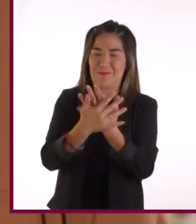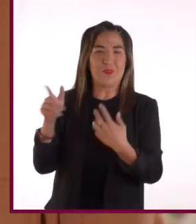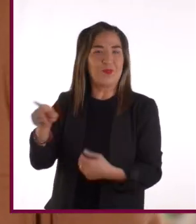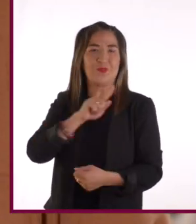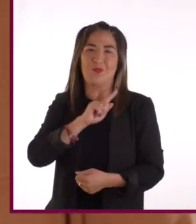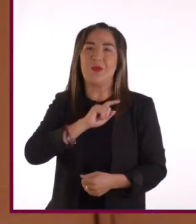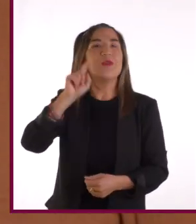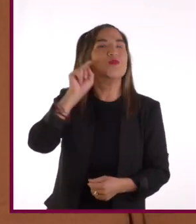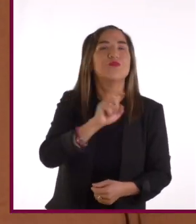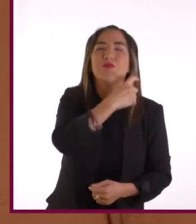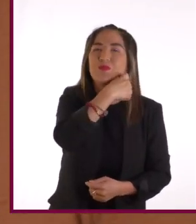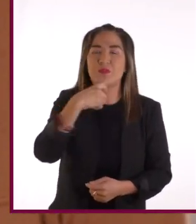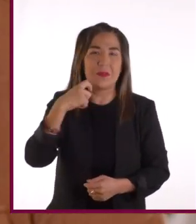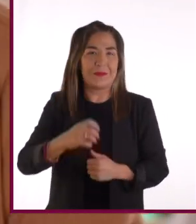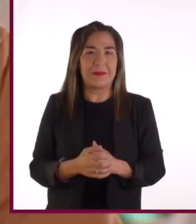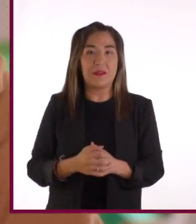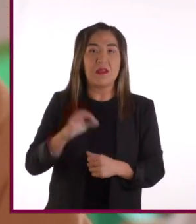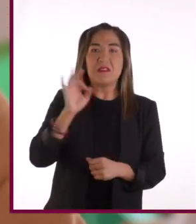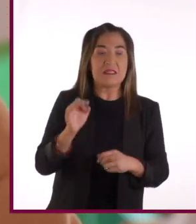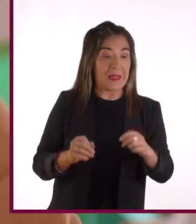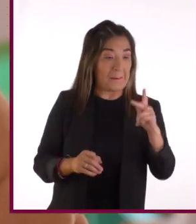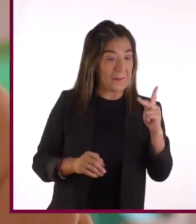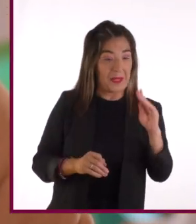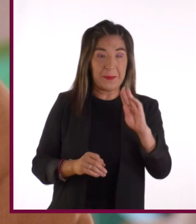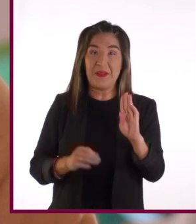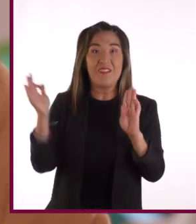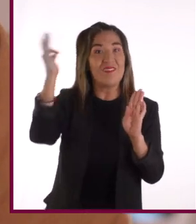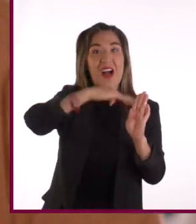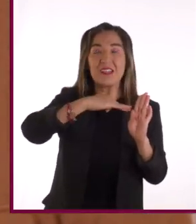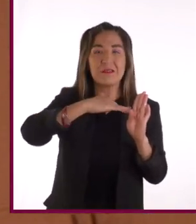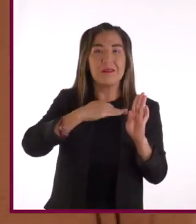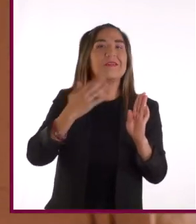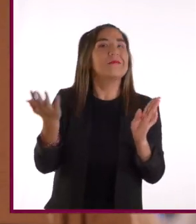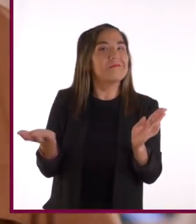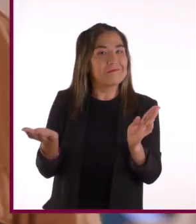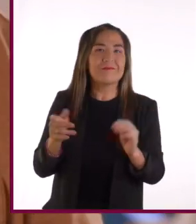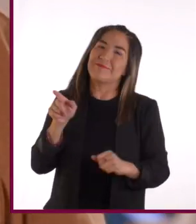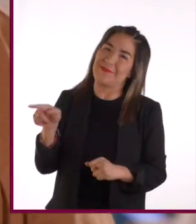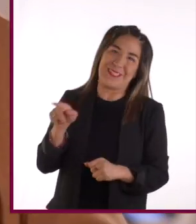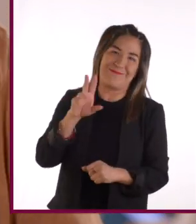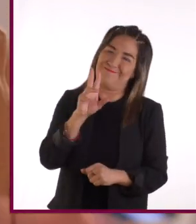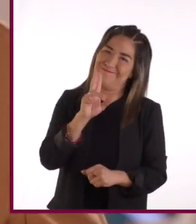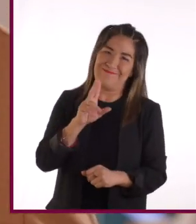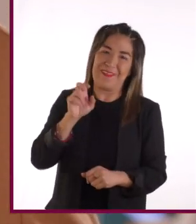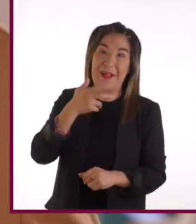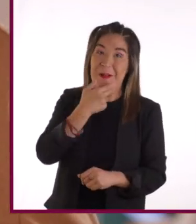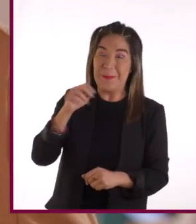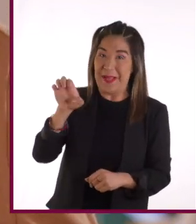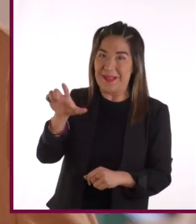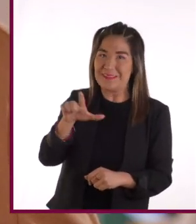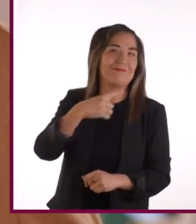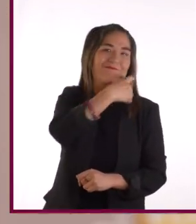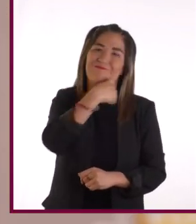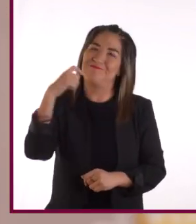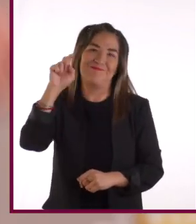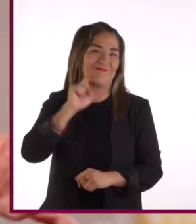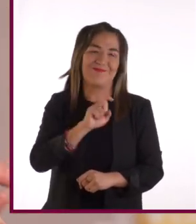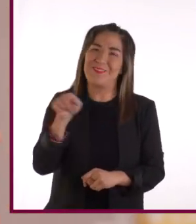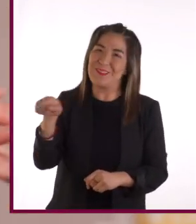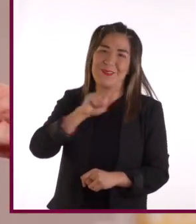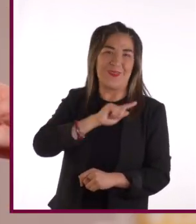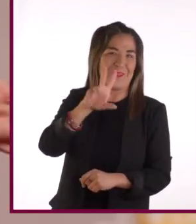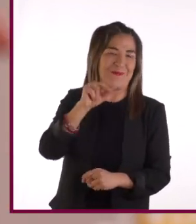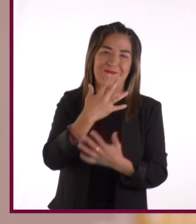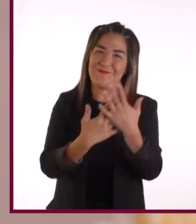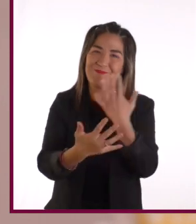él se rasura a sí mismo. Si decimos que P de B es falsa, la respuesta es que él no se rasura a sí mismo.